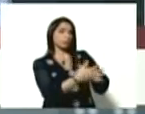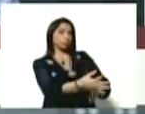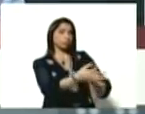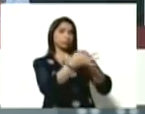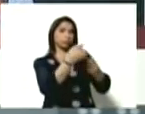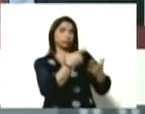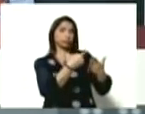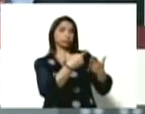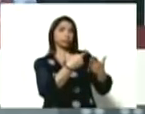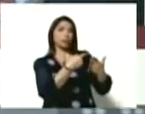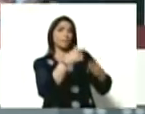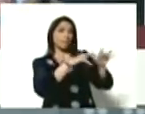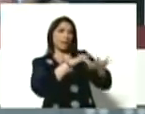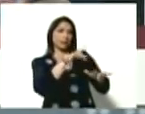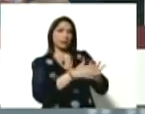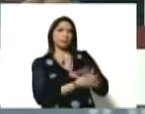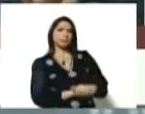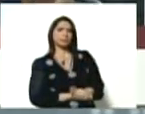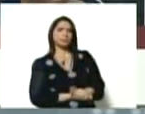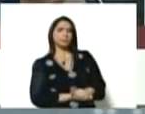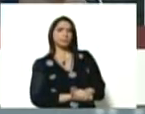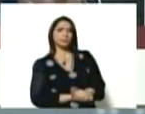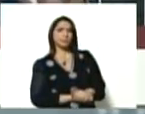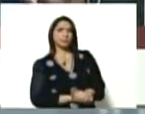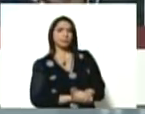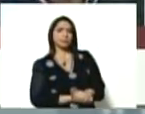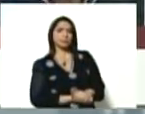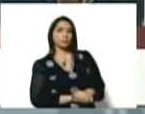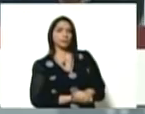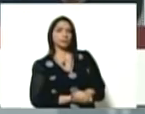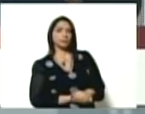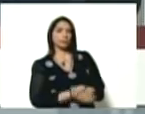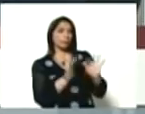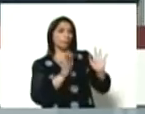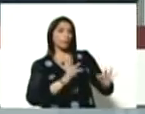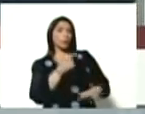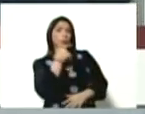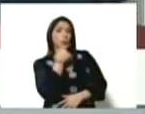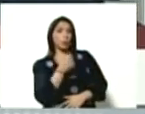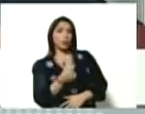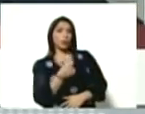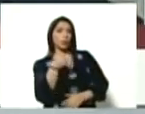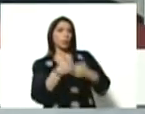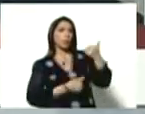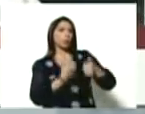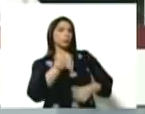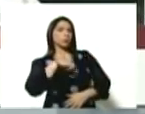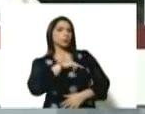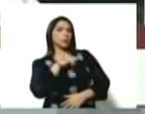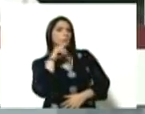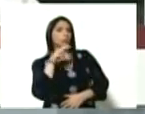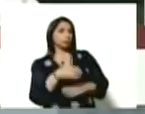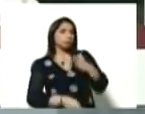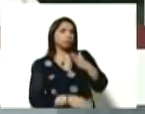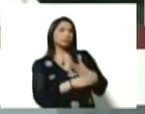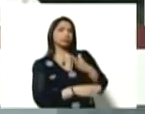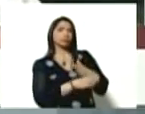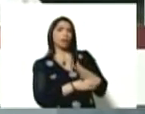la máquina, por llamarla de modo sencillo, mediante la cual nosotros vamos a ejercer con nuestro